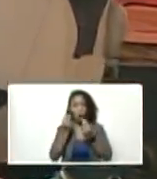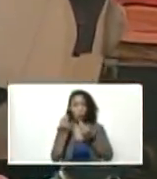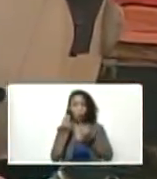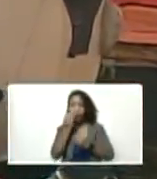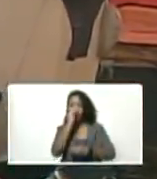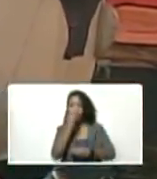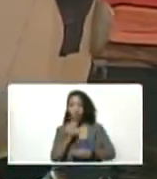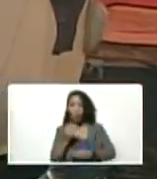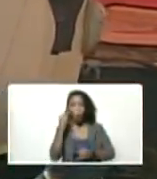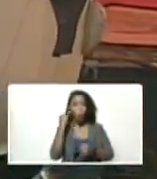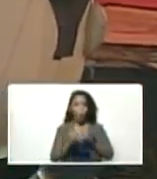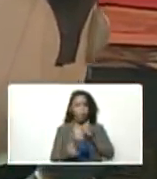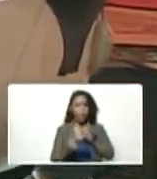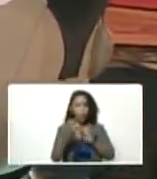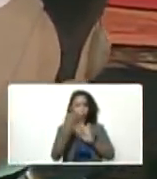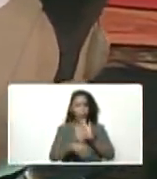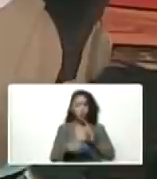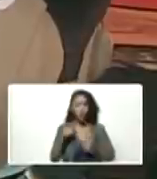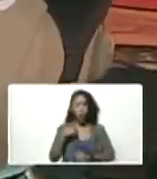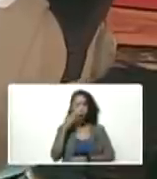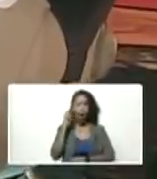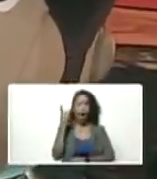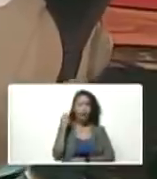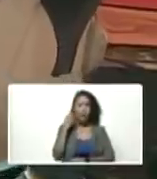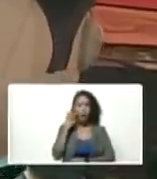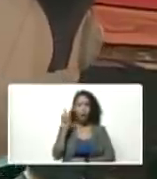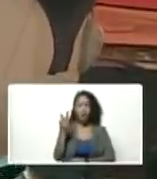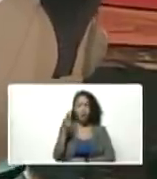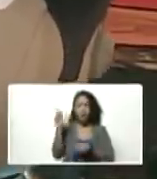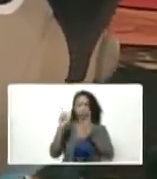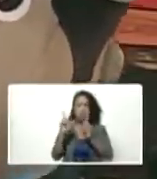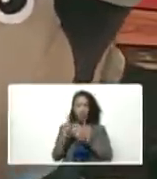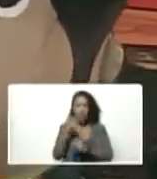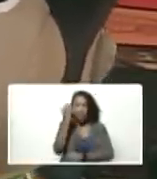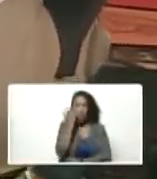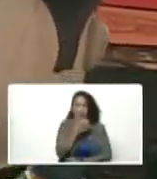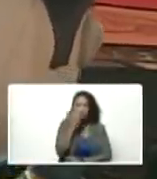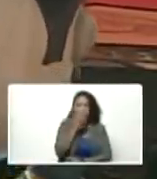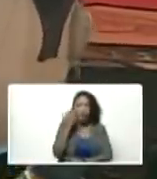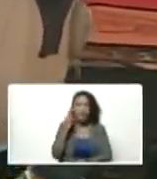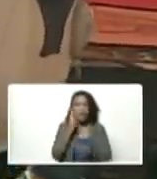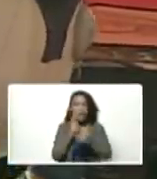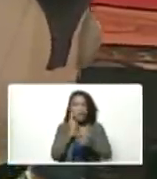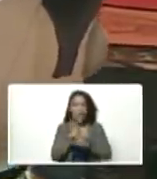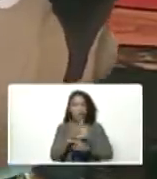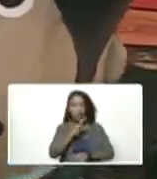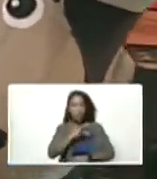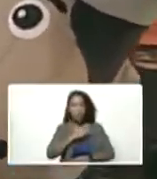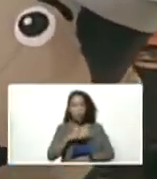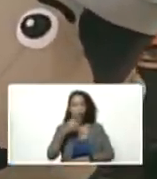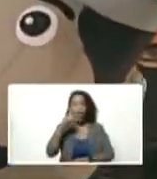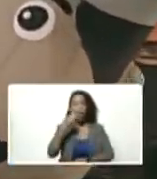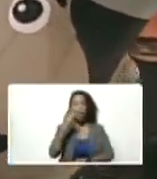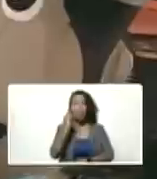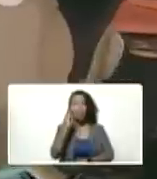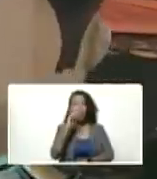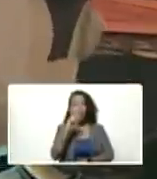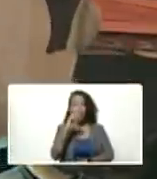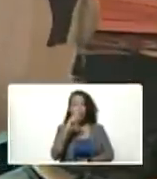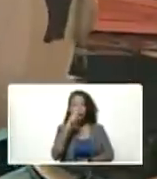último capítulo. Me dio mucha risa, lo vi anoche en televisión y por las redes sociales corriendo, por TikTok. ¿Quieren